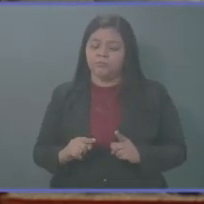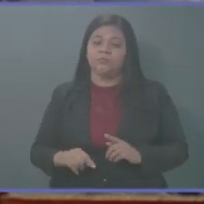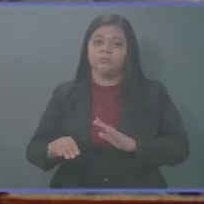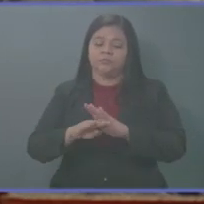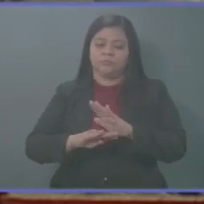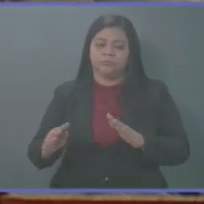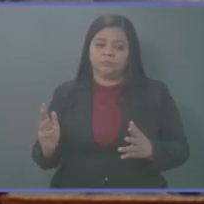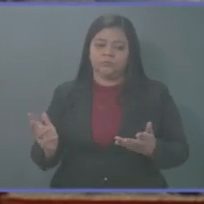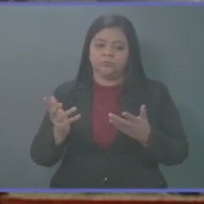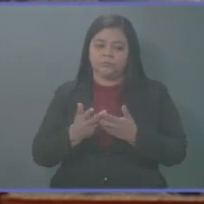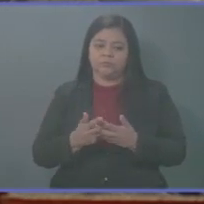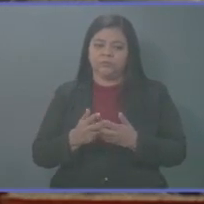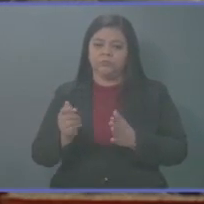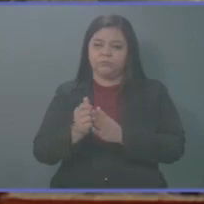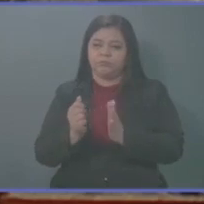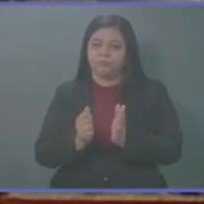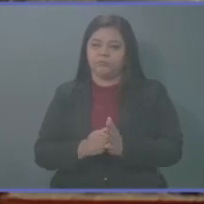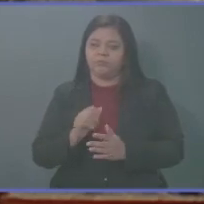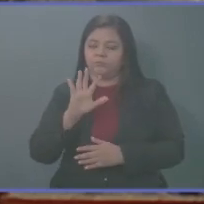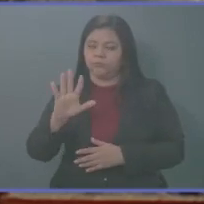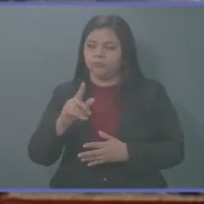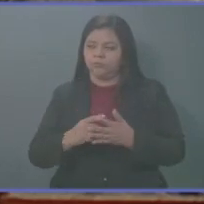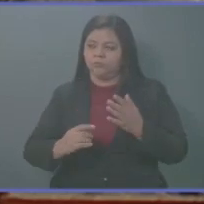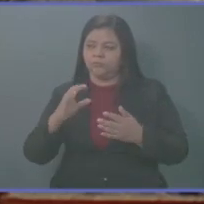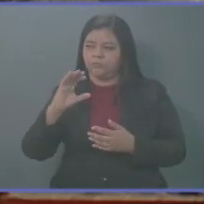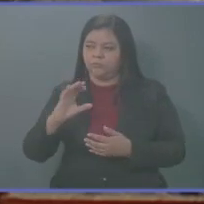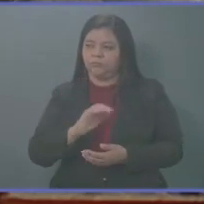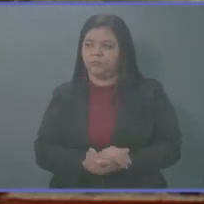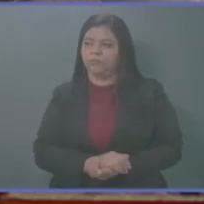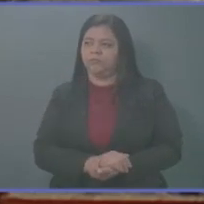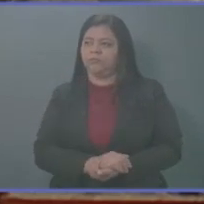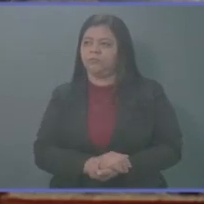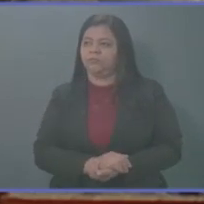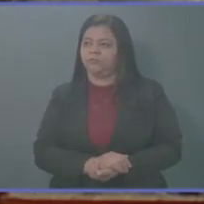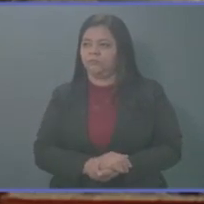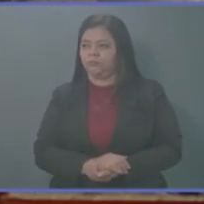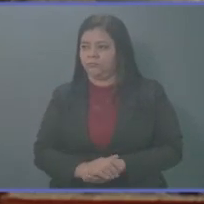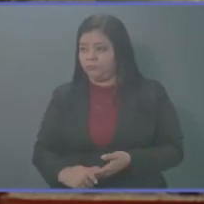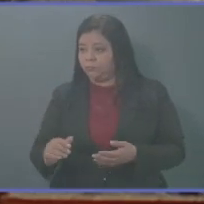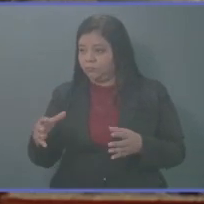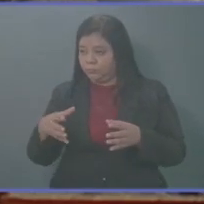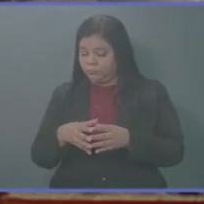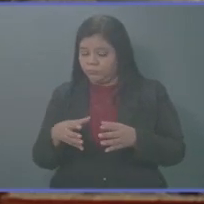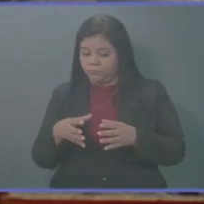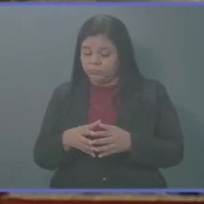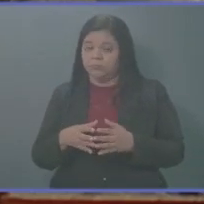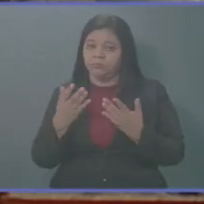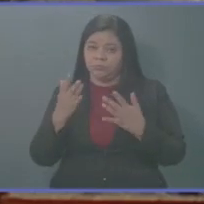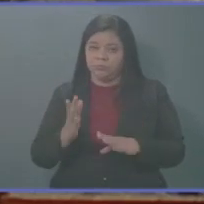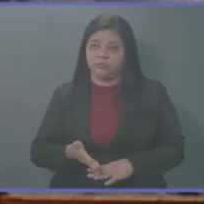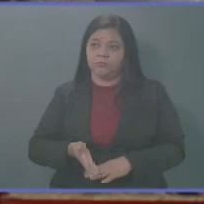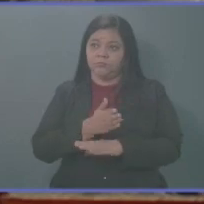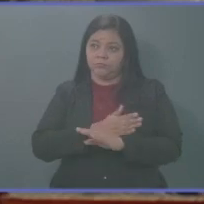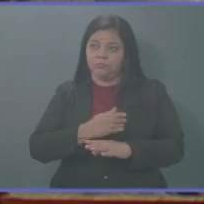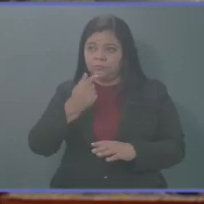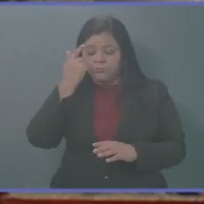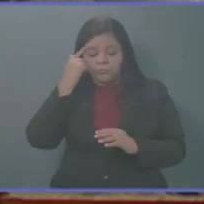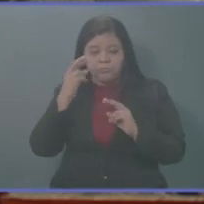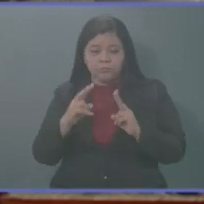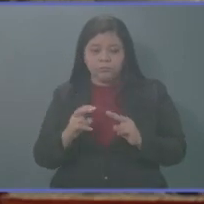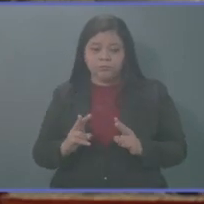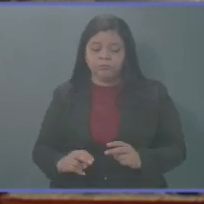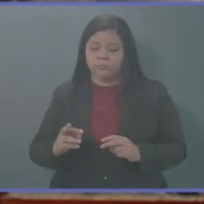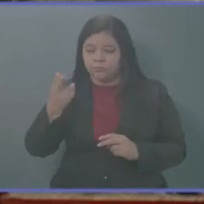lo preceptúa el artículo 5 de la Constitución. La Comisión, habiendo estudiado y analizado las razones en que